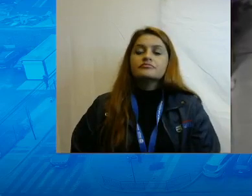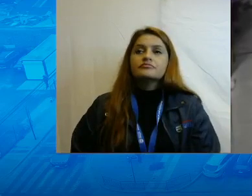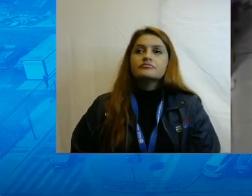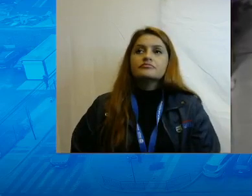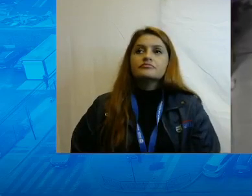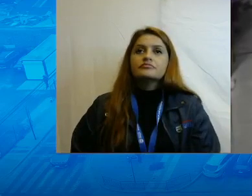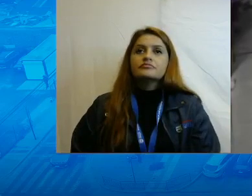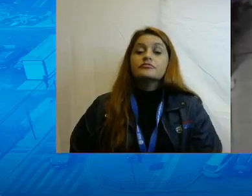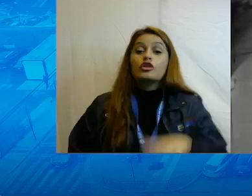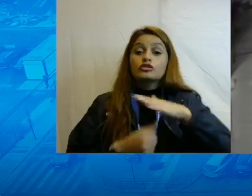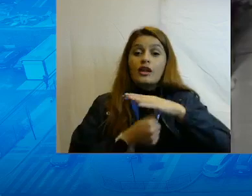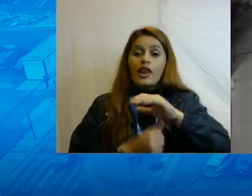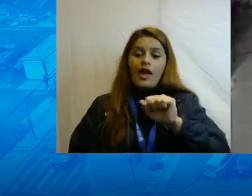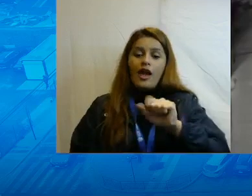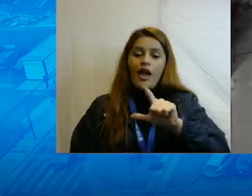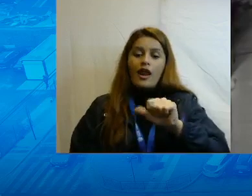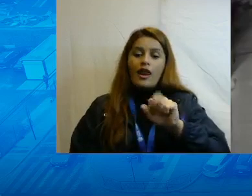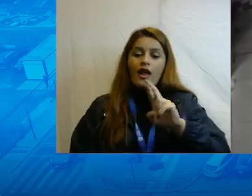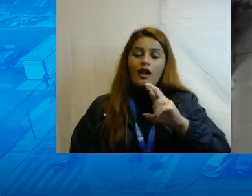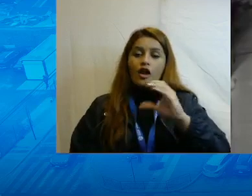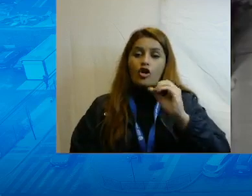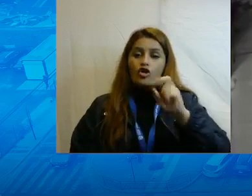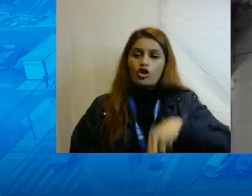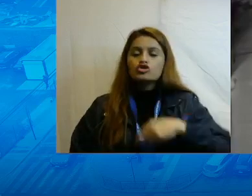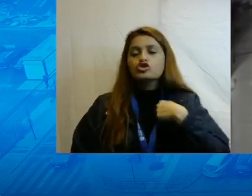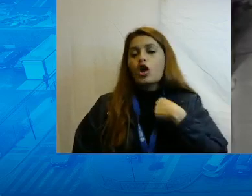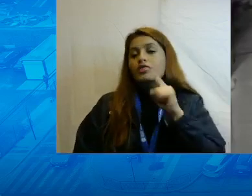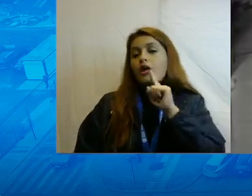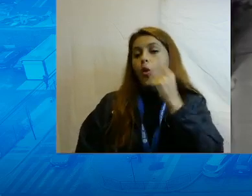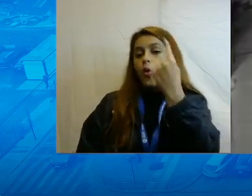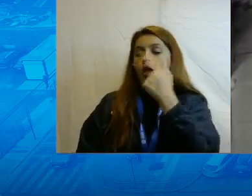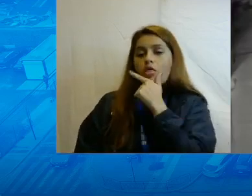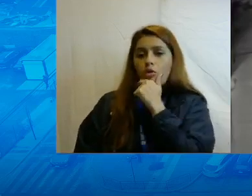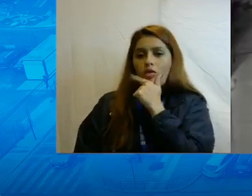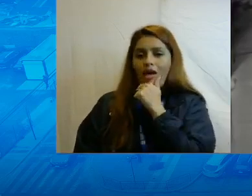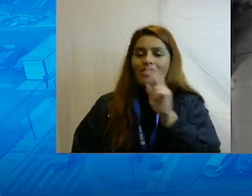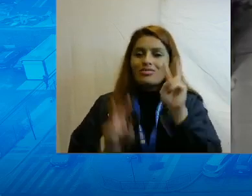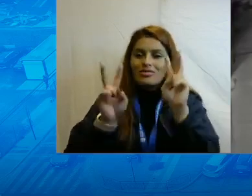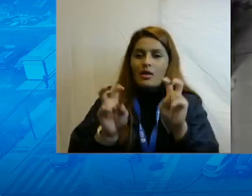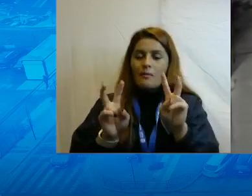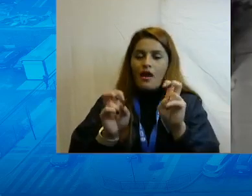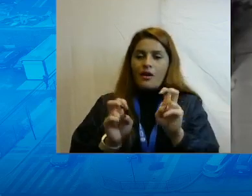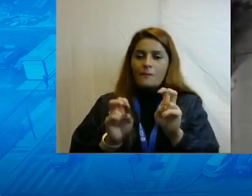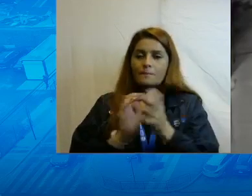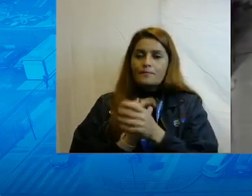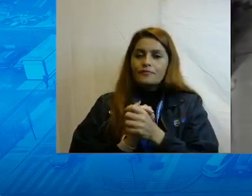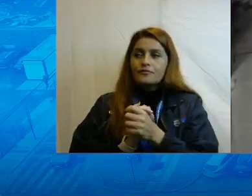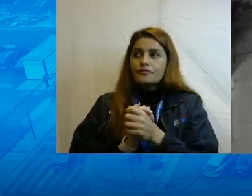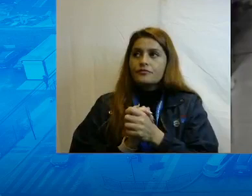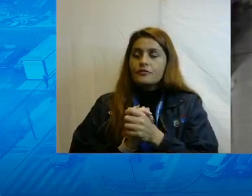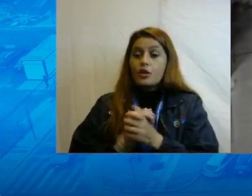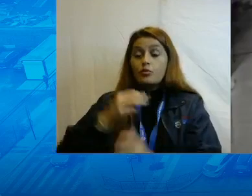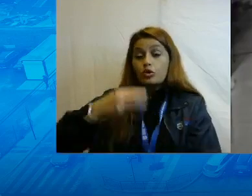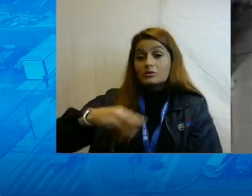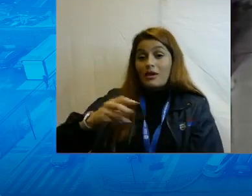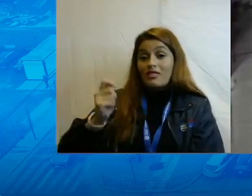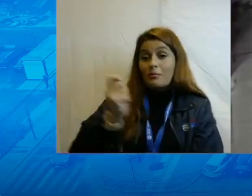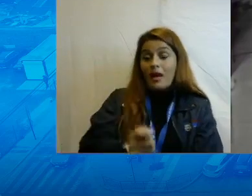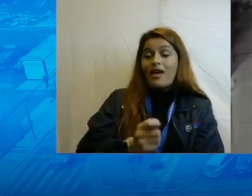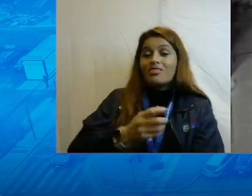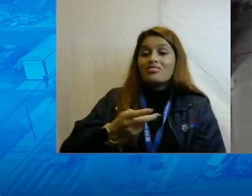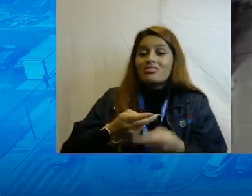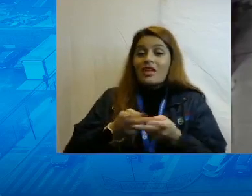Concejal Larco. Alcaldesa, tengo una consulta respecto a la aplicación. Hay domicilios que pagan derechos